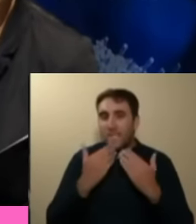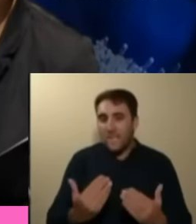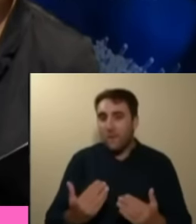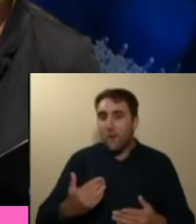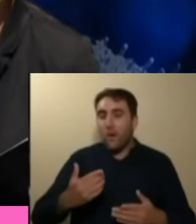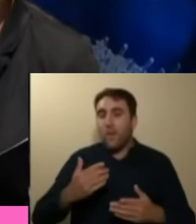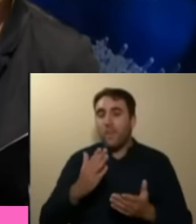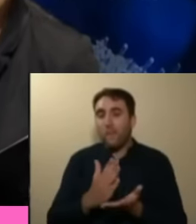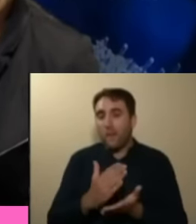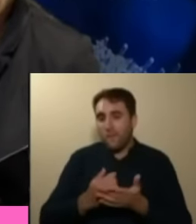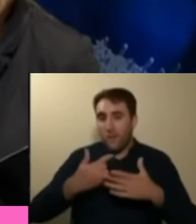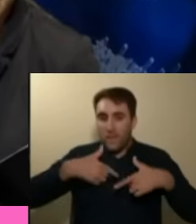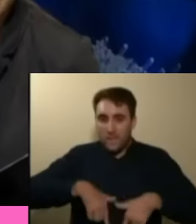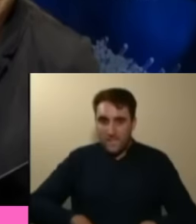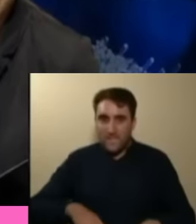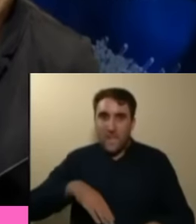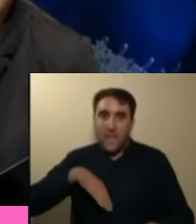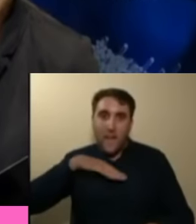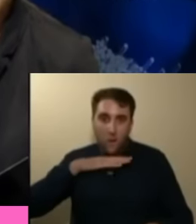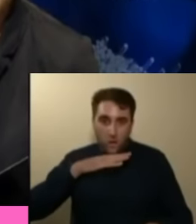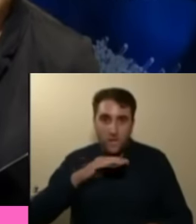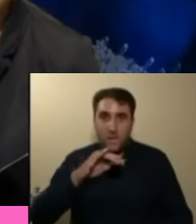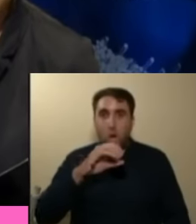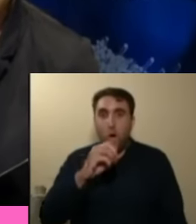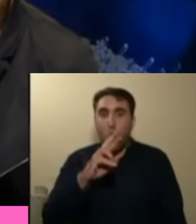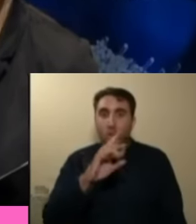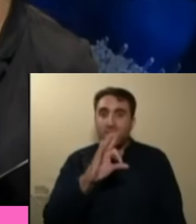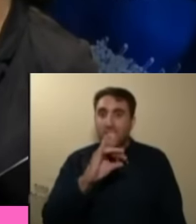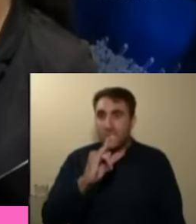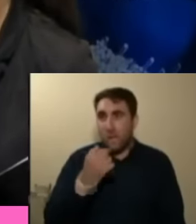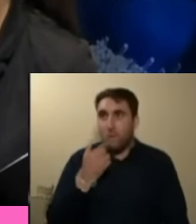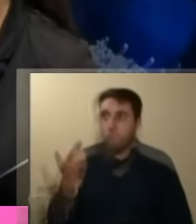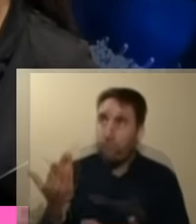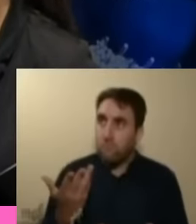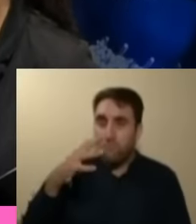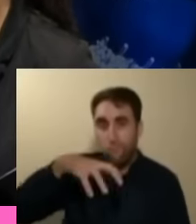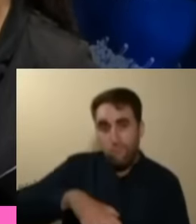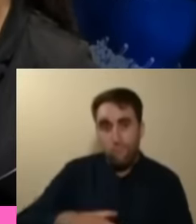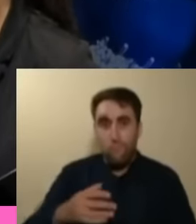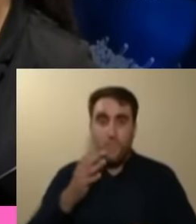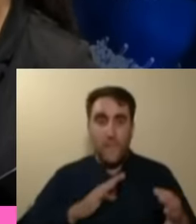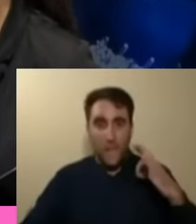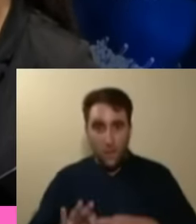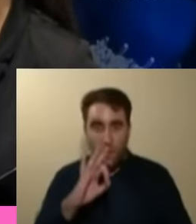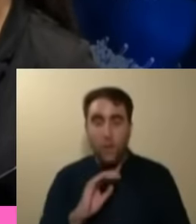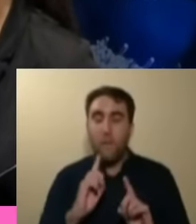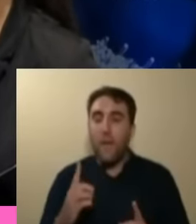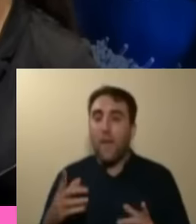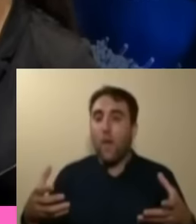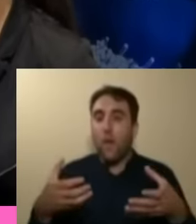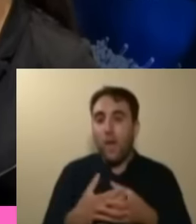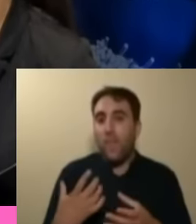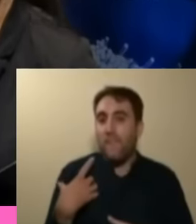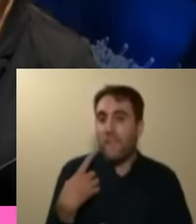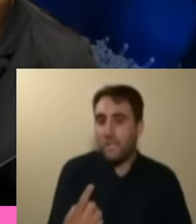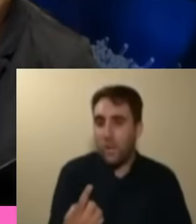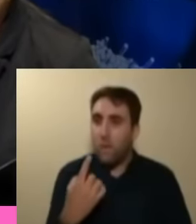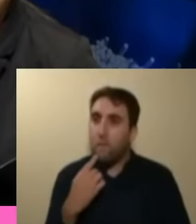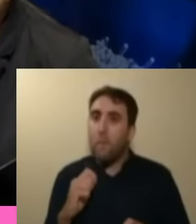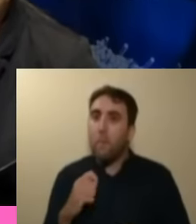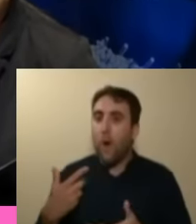de Canelones, a su intendente Yamandu Orsi, por poner a disposición las instalaciones del Teatro Politeama y a la dirección y todo el equipo del teatro por el